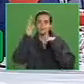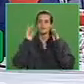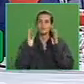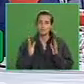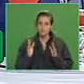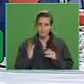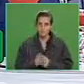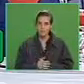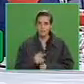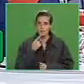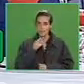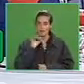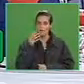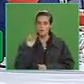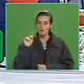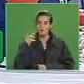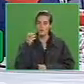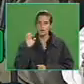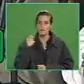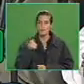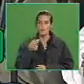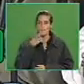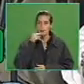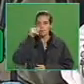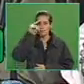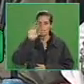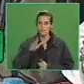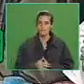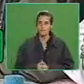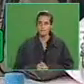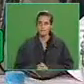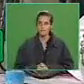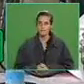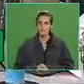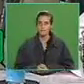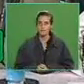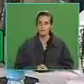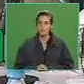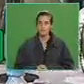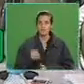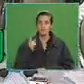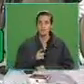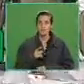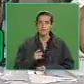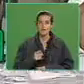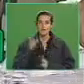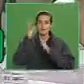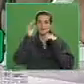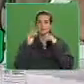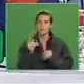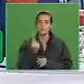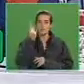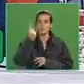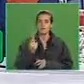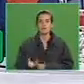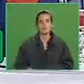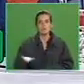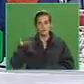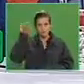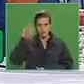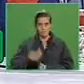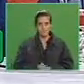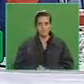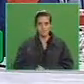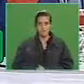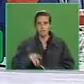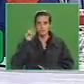atención, como decía Jorge Rodríguez Padre, ¿no? Hay que prestarle atención primaria, fundamental,